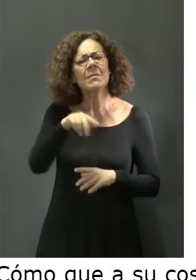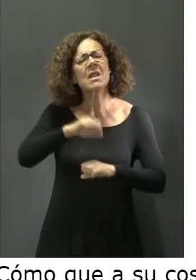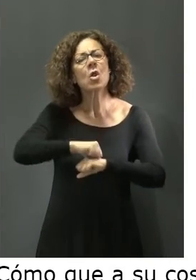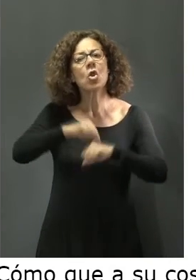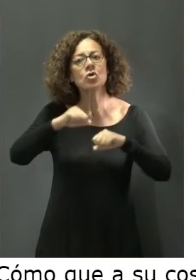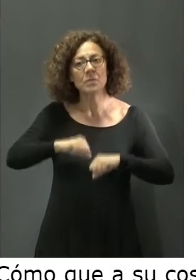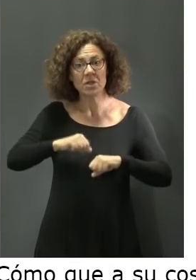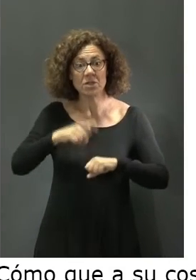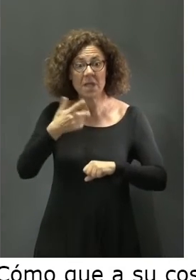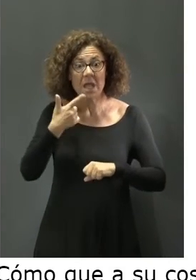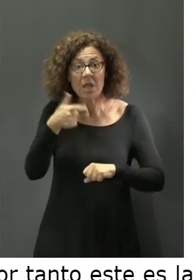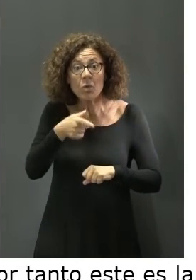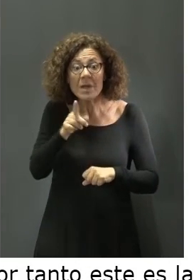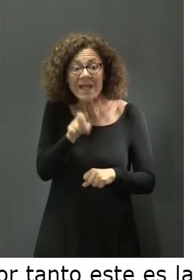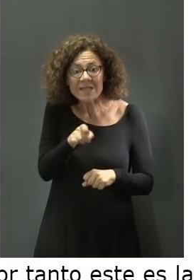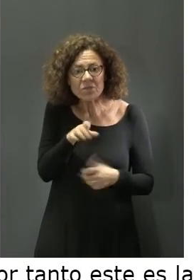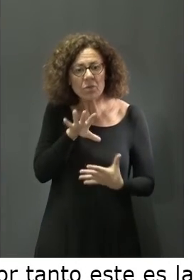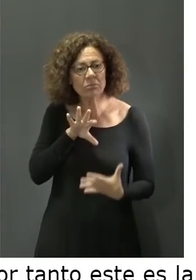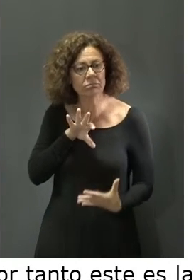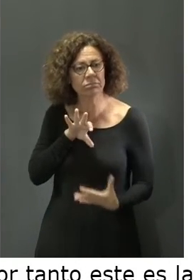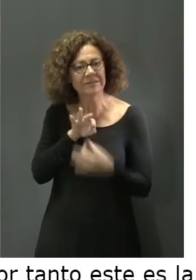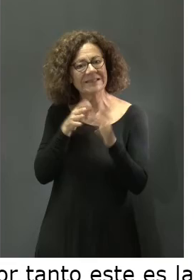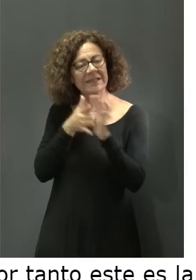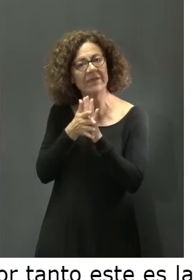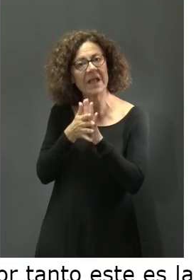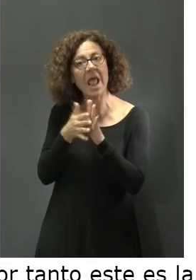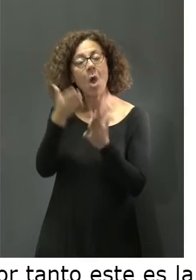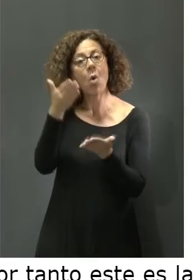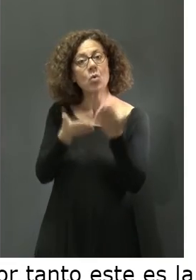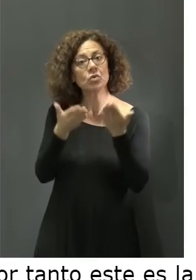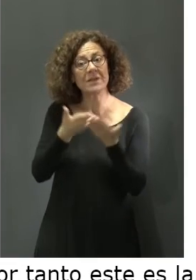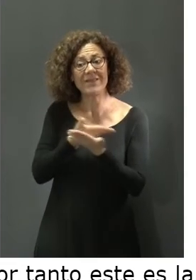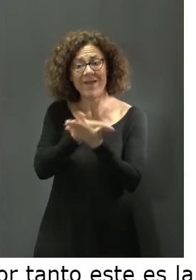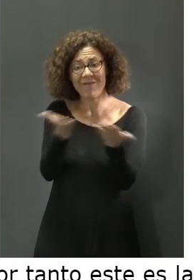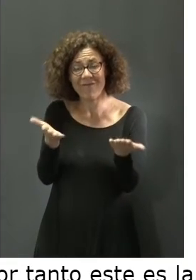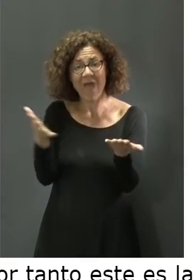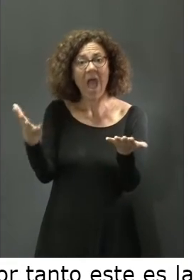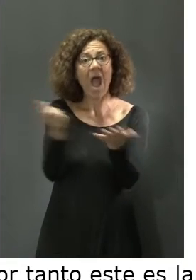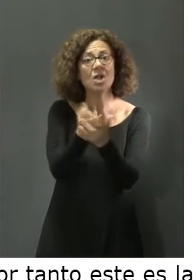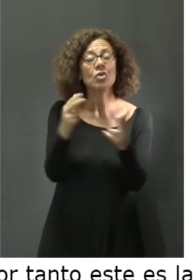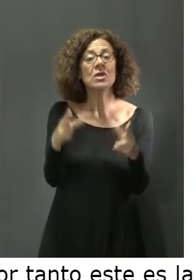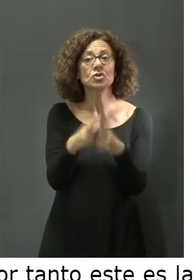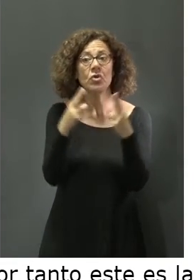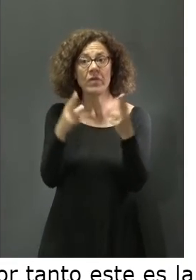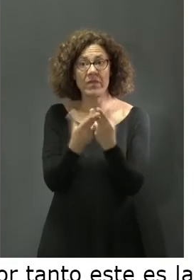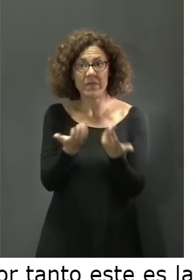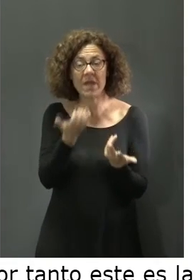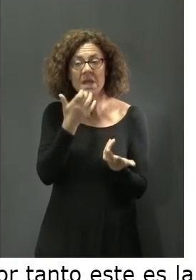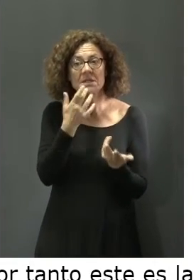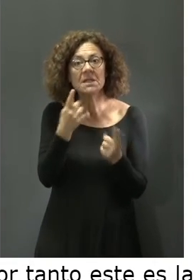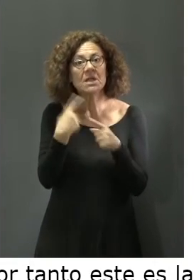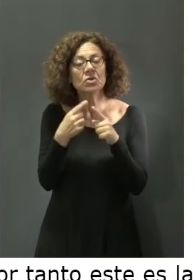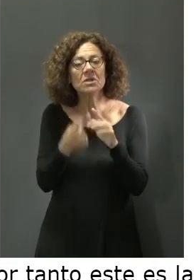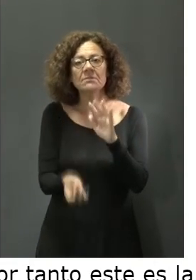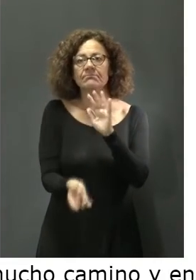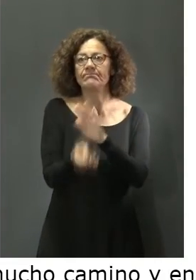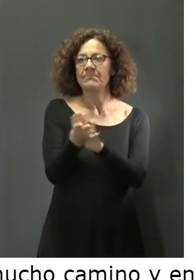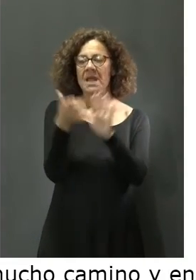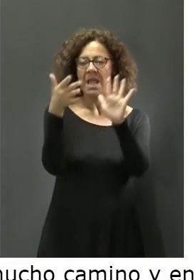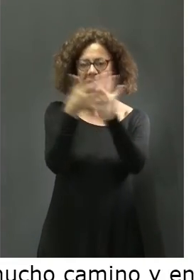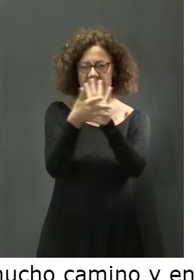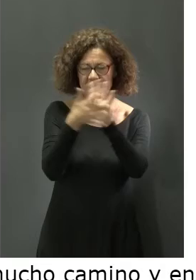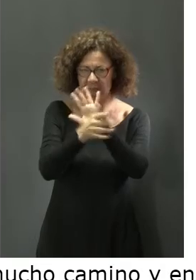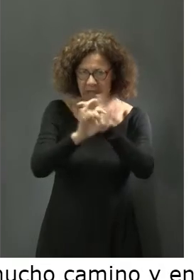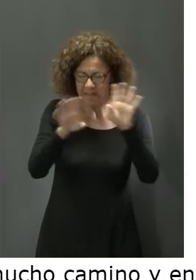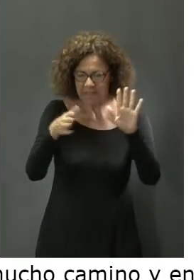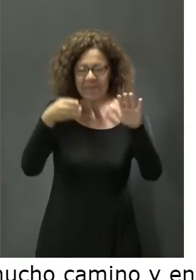cómo esto en realidad acerca la justicia a toda la sociedad, ¿no? Porque el hecho de que las cosas aparezcan explicadas, que